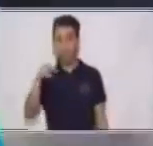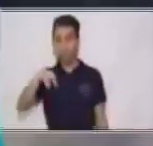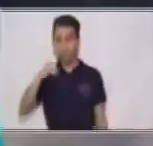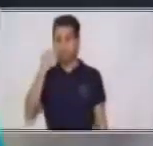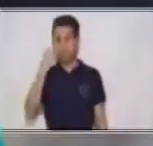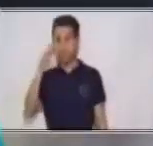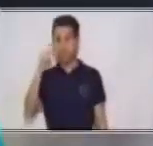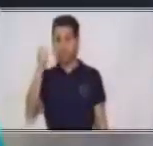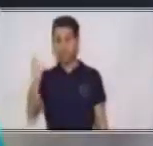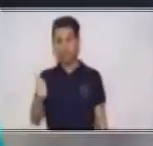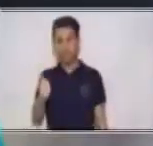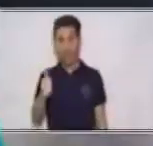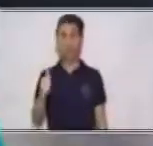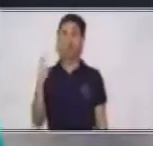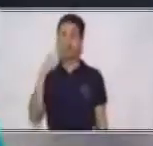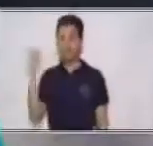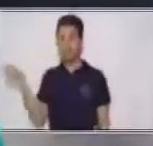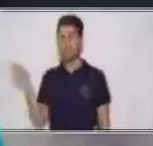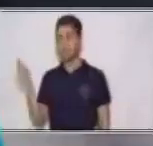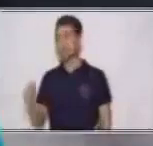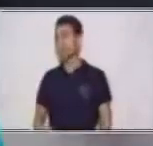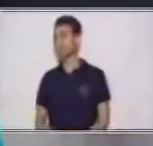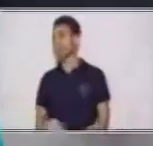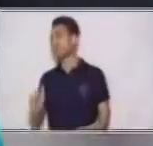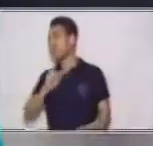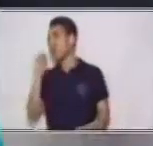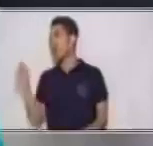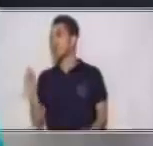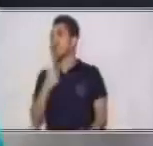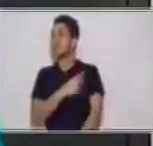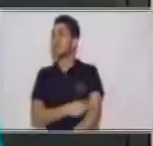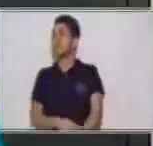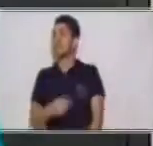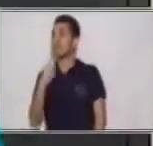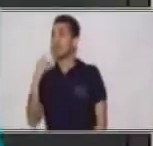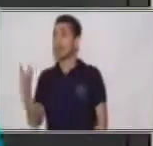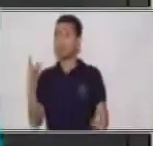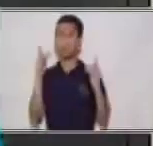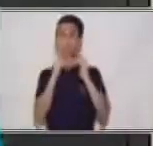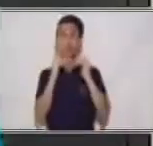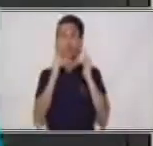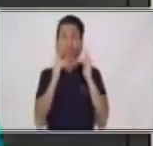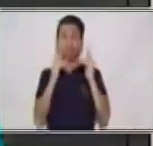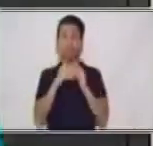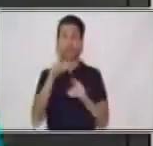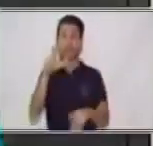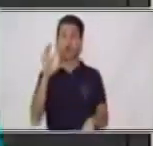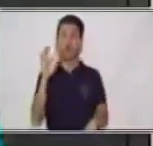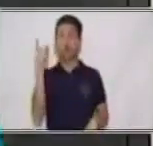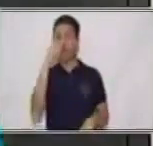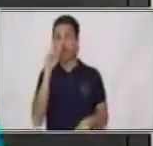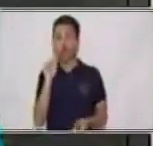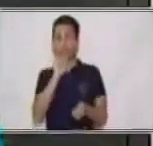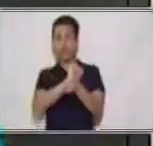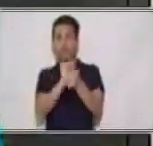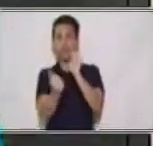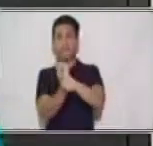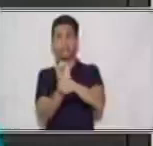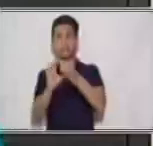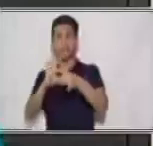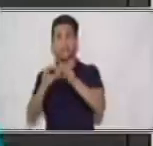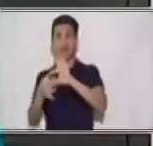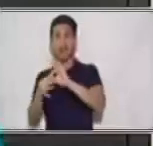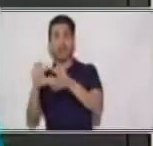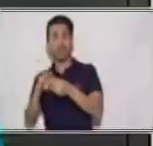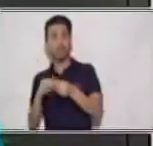Otra de las leyendas que podemos observar es el Puente de los Esclavos, que también contiene mucho misterio